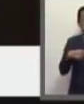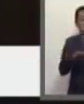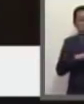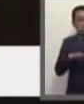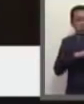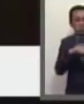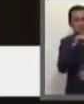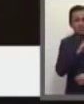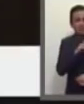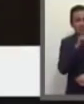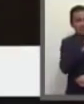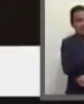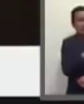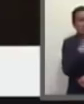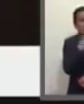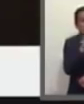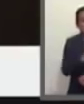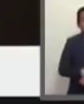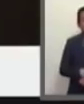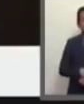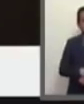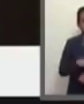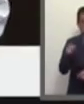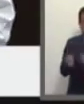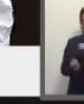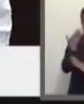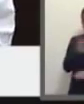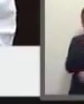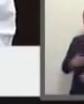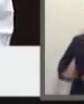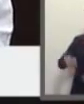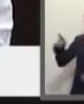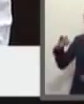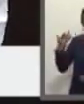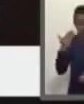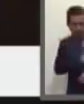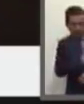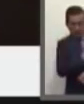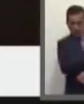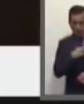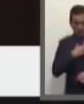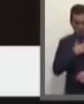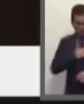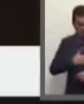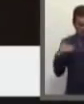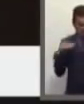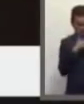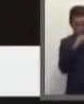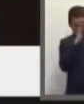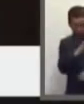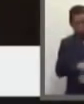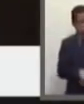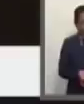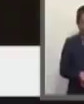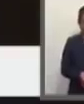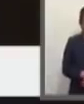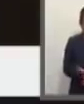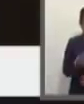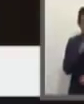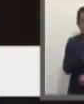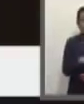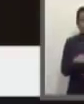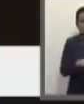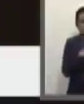hombre que el presidente electo les pidió imparcialidad. Y de manera sistemática ha venido